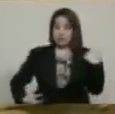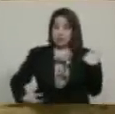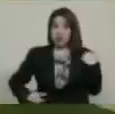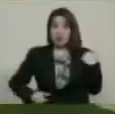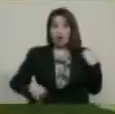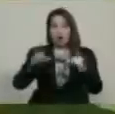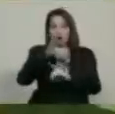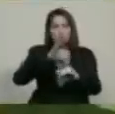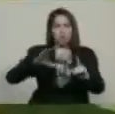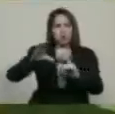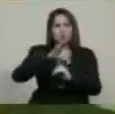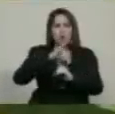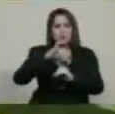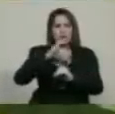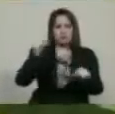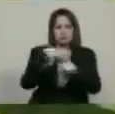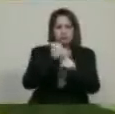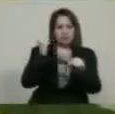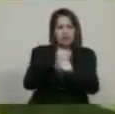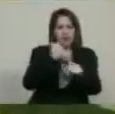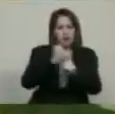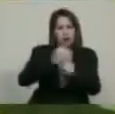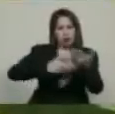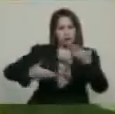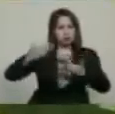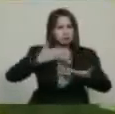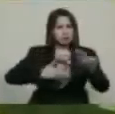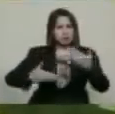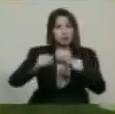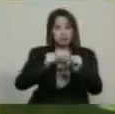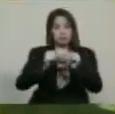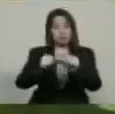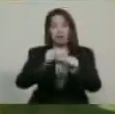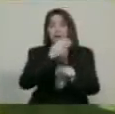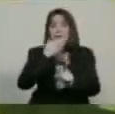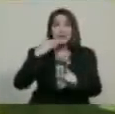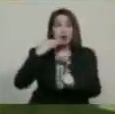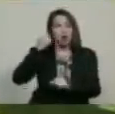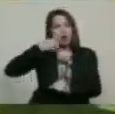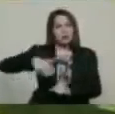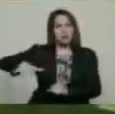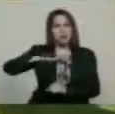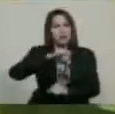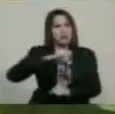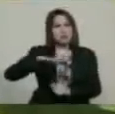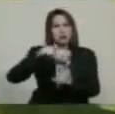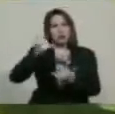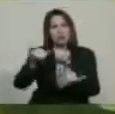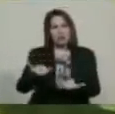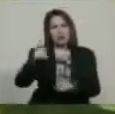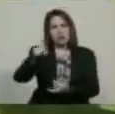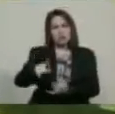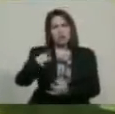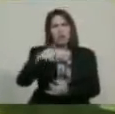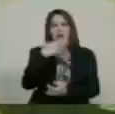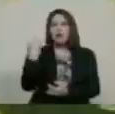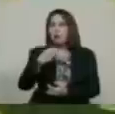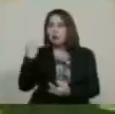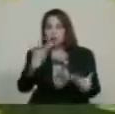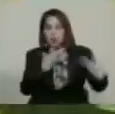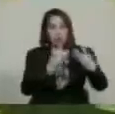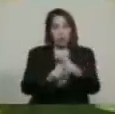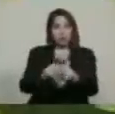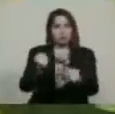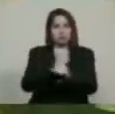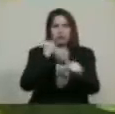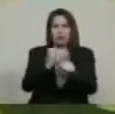cultura del trabajo que es necesario afianzar en nuestra población y sobre todo en la juventud. La juventud que nos acompaña el día de hoy